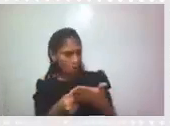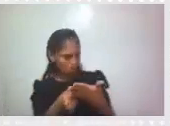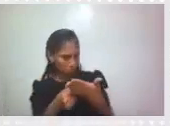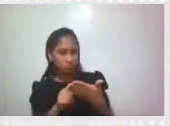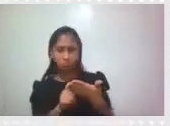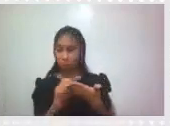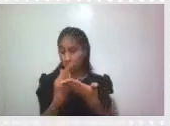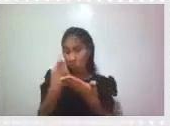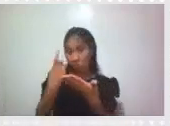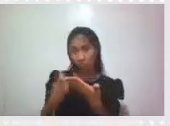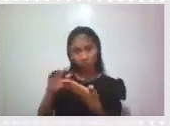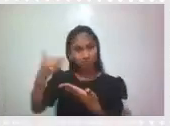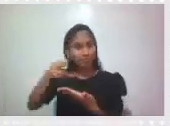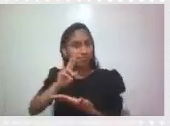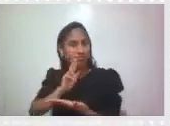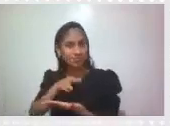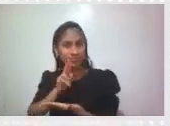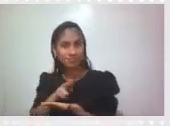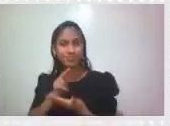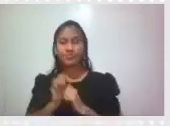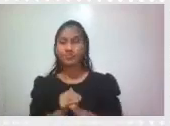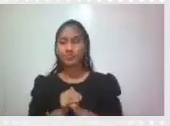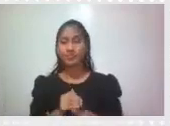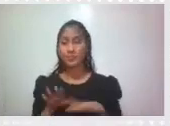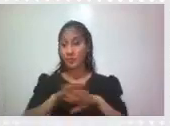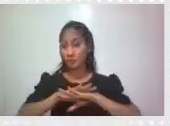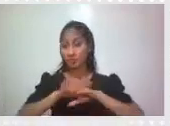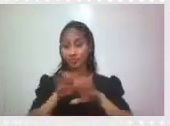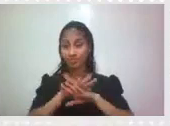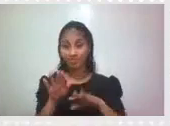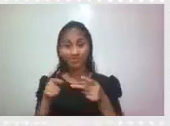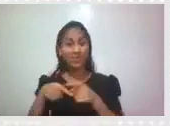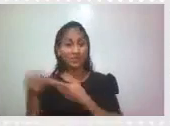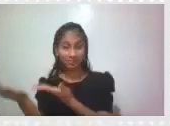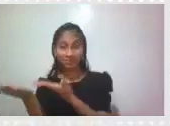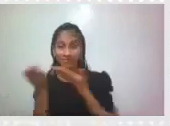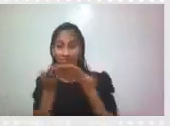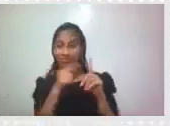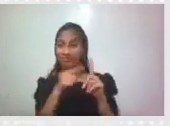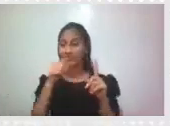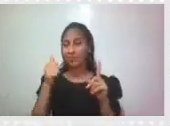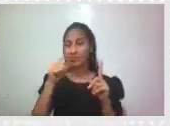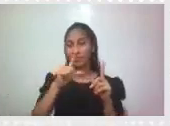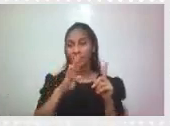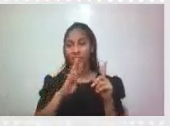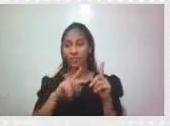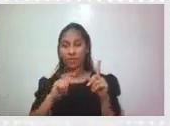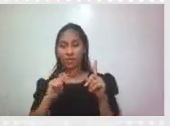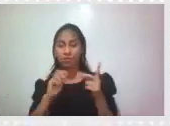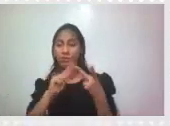al finalizar. Sin más introducción, los dejo con Alberto y Mireya. Adelante.